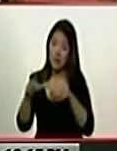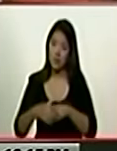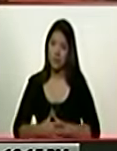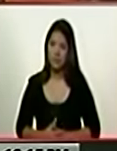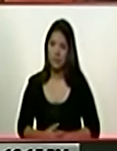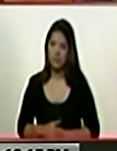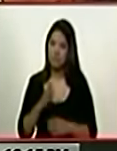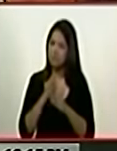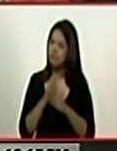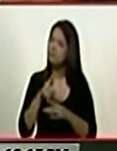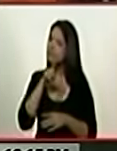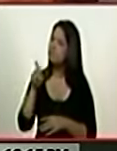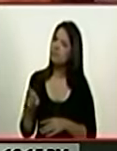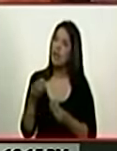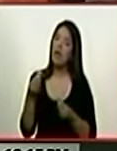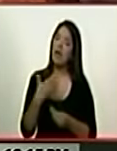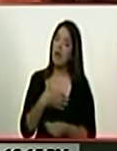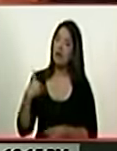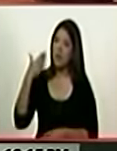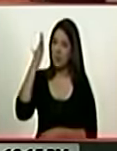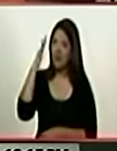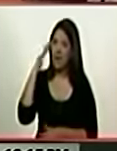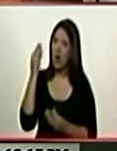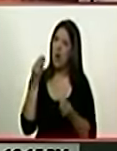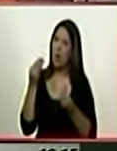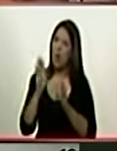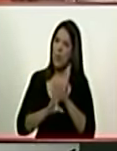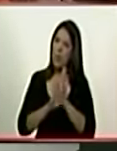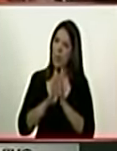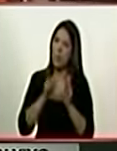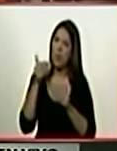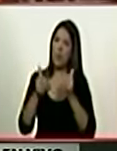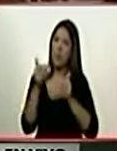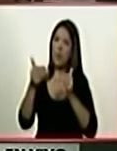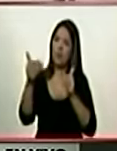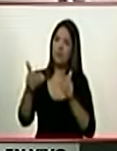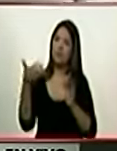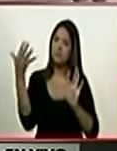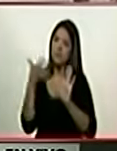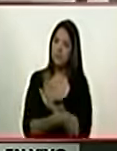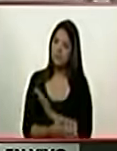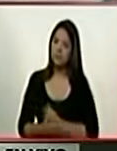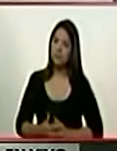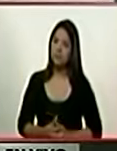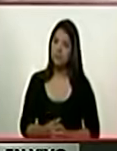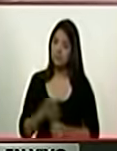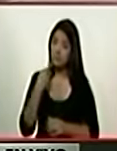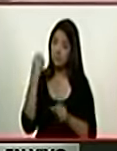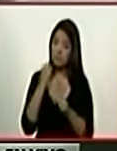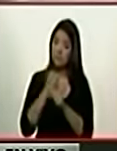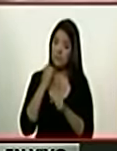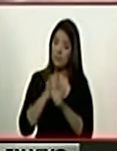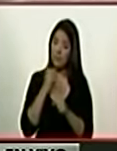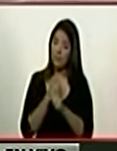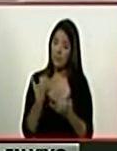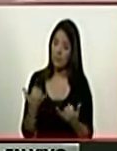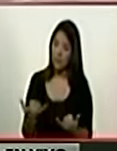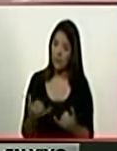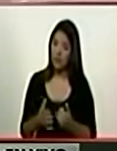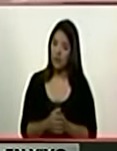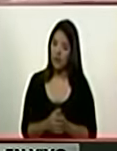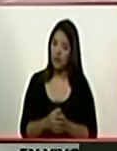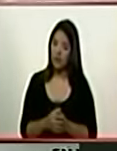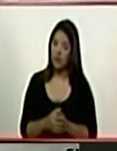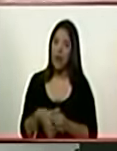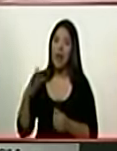además, queríamos saber además cómo van los avances en cuanto a los trabajos que se están realizando también en la regional del centro